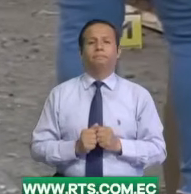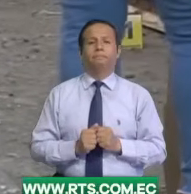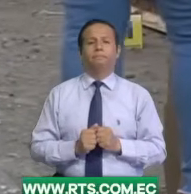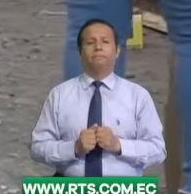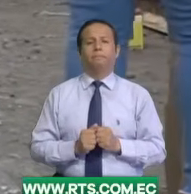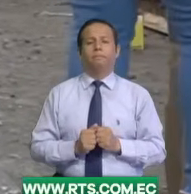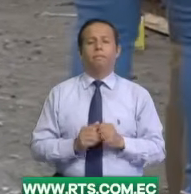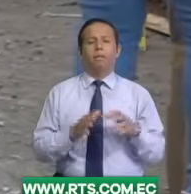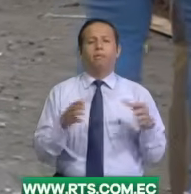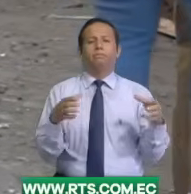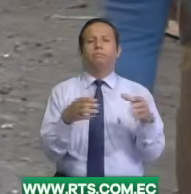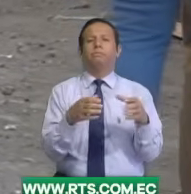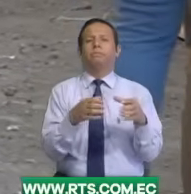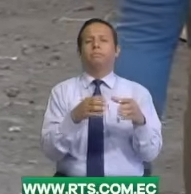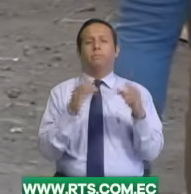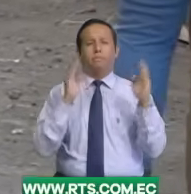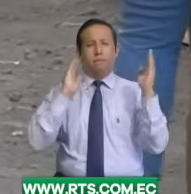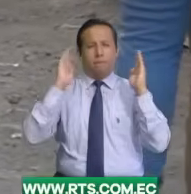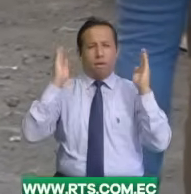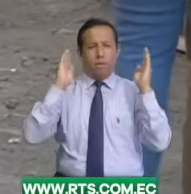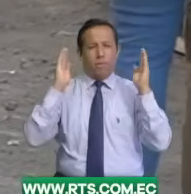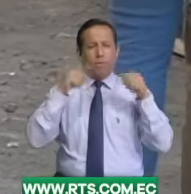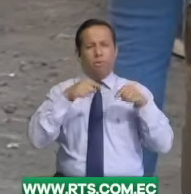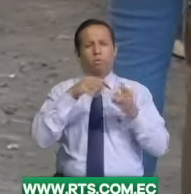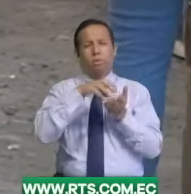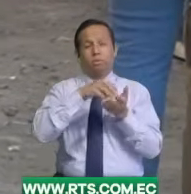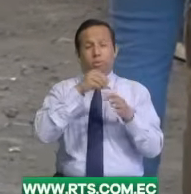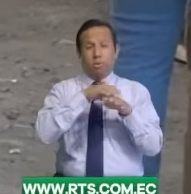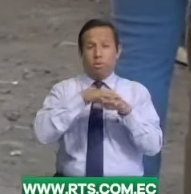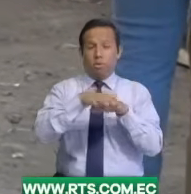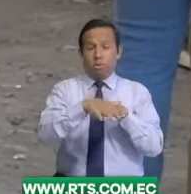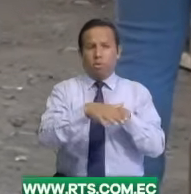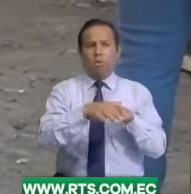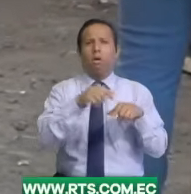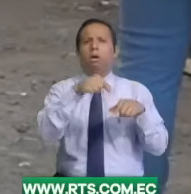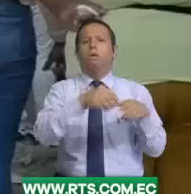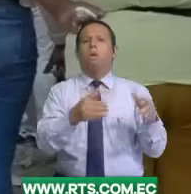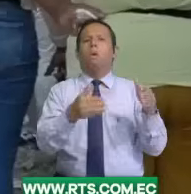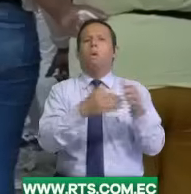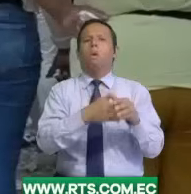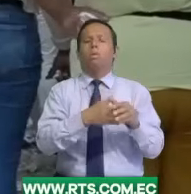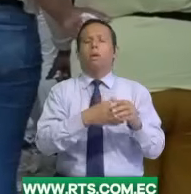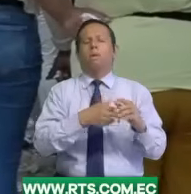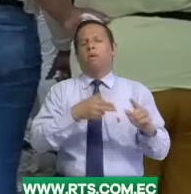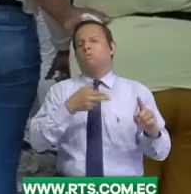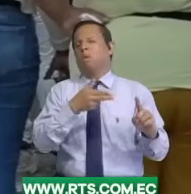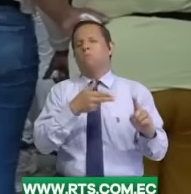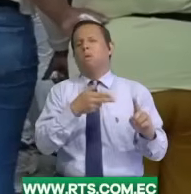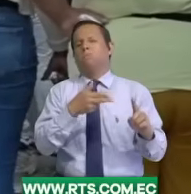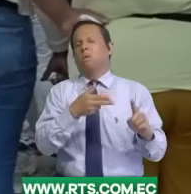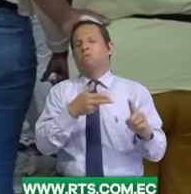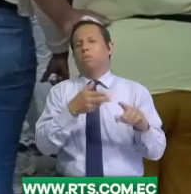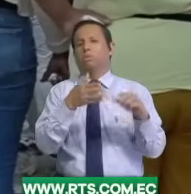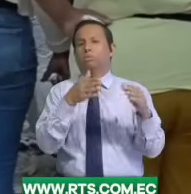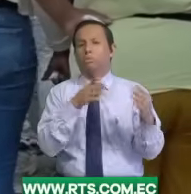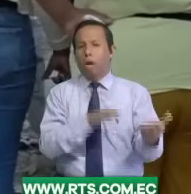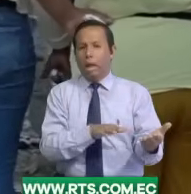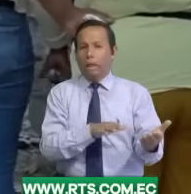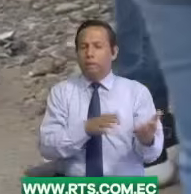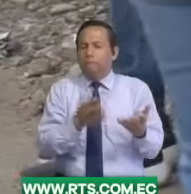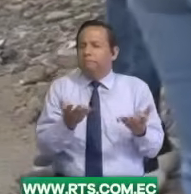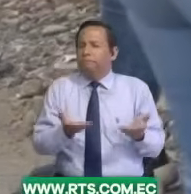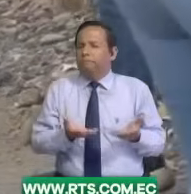La parroquia Barreiro de Babahoyo, en la provincia de Los Ríos, vuelve a ser escenario de la violencia criminal. Esta